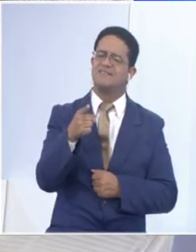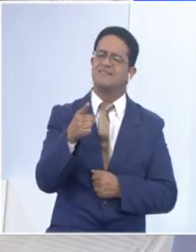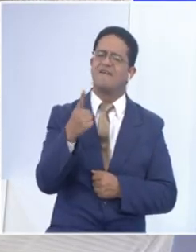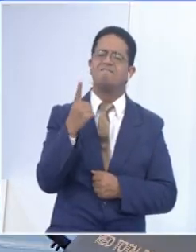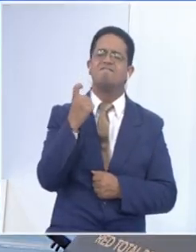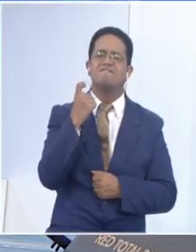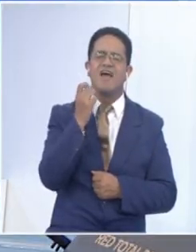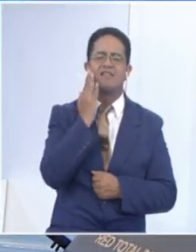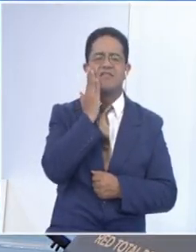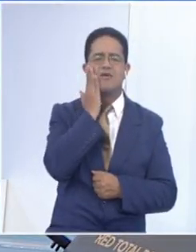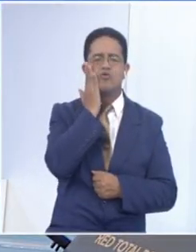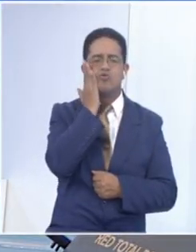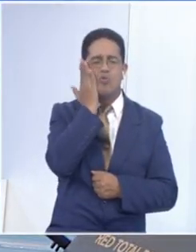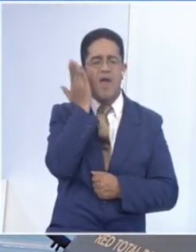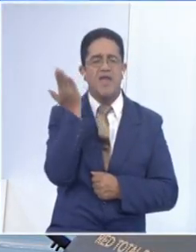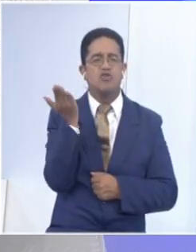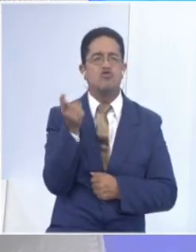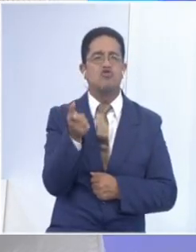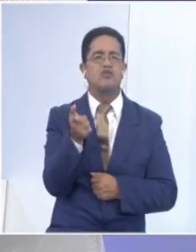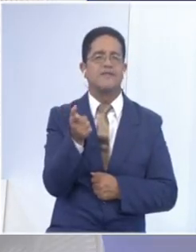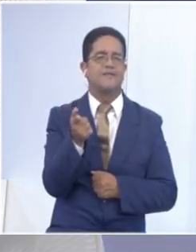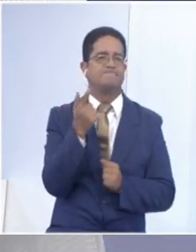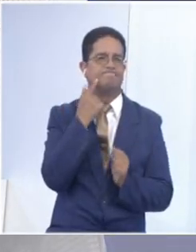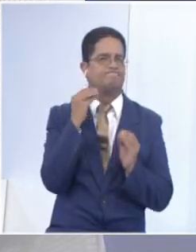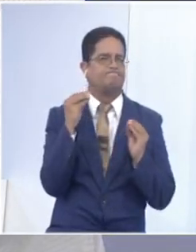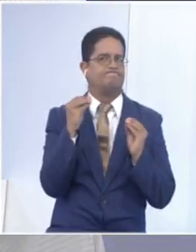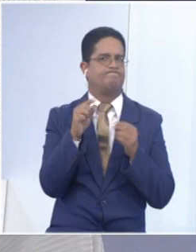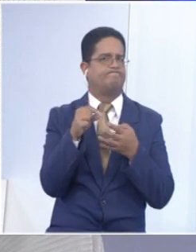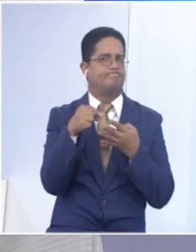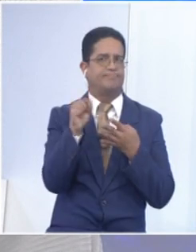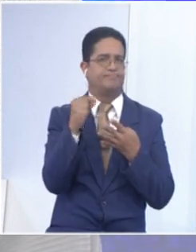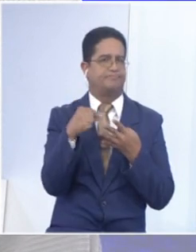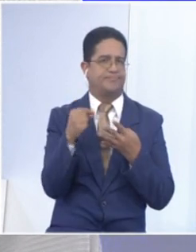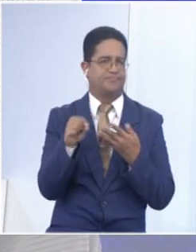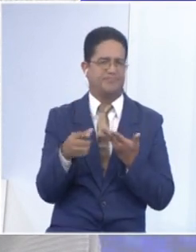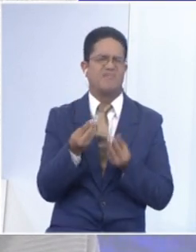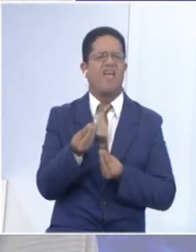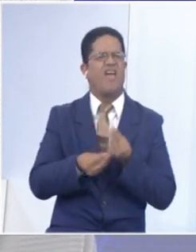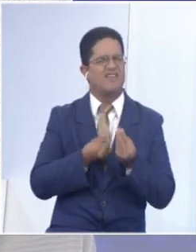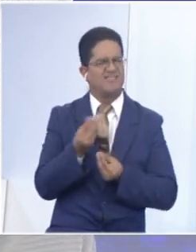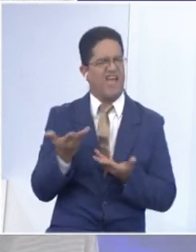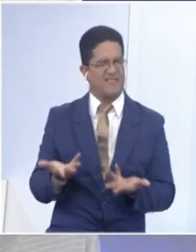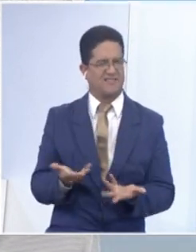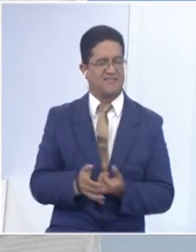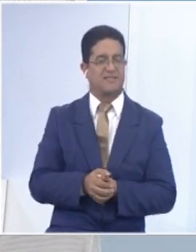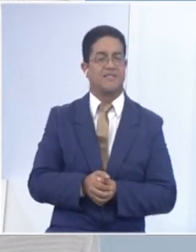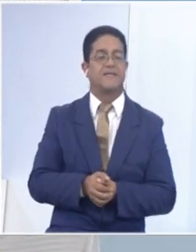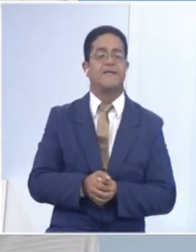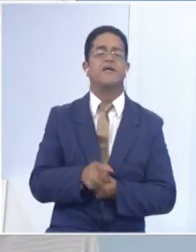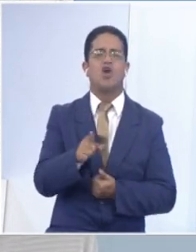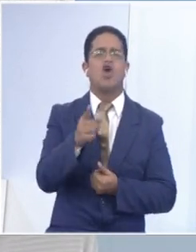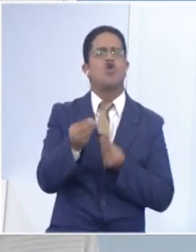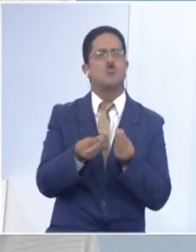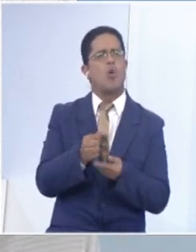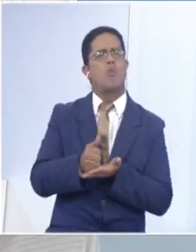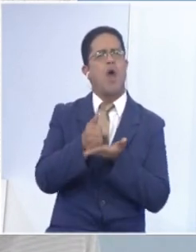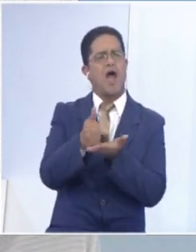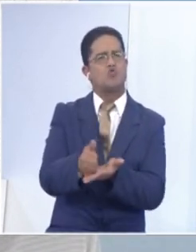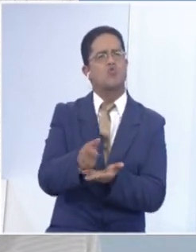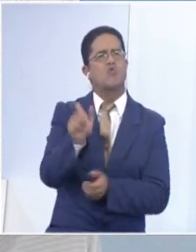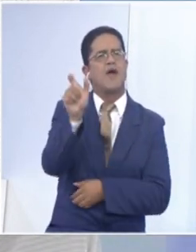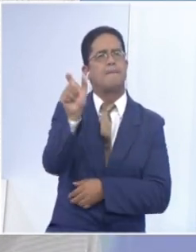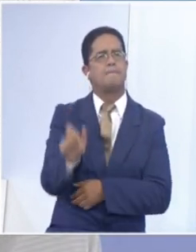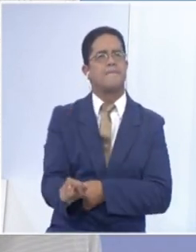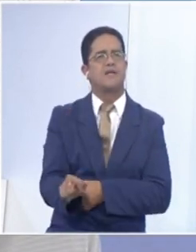parte del insomnio, que no se cumple con todos esos factores regenerativos que se hace a través del descanso. ¿Cómo ayudar al paciente en